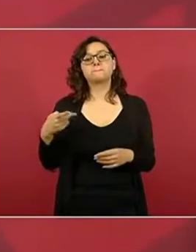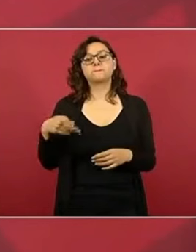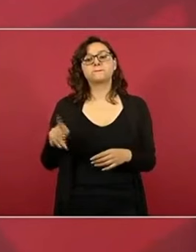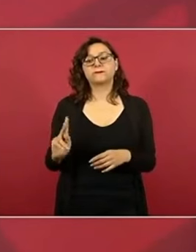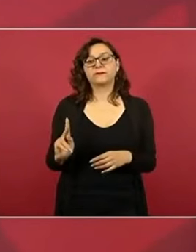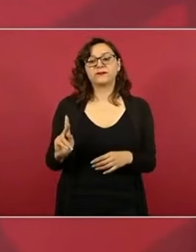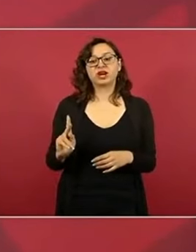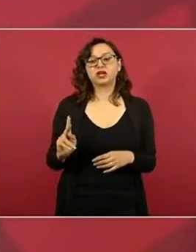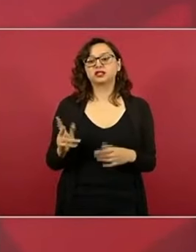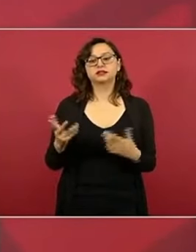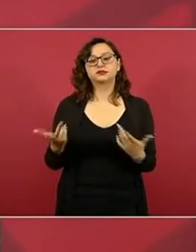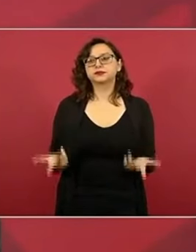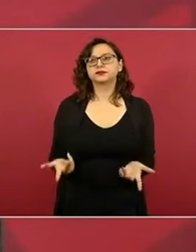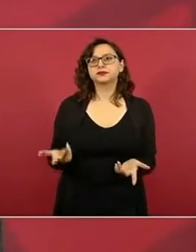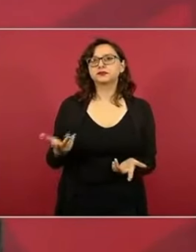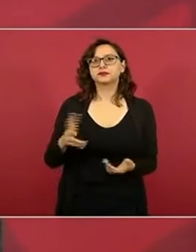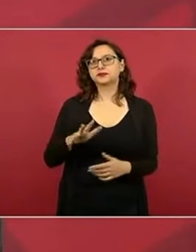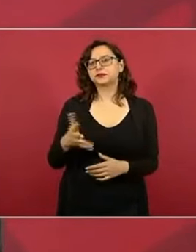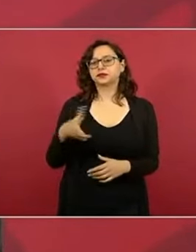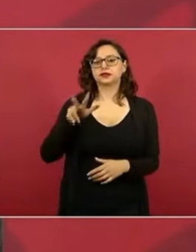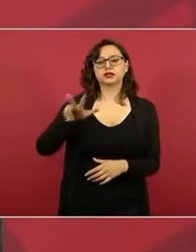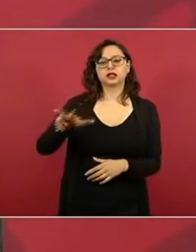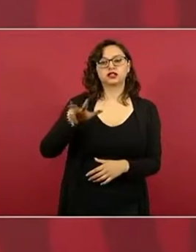pasó el 18%,